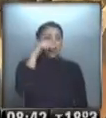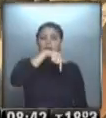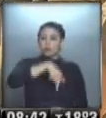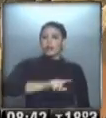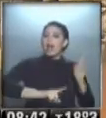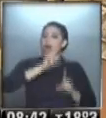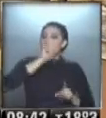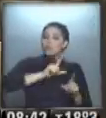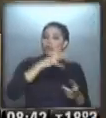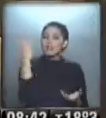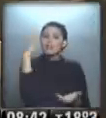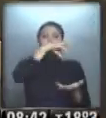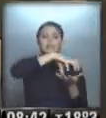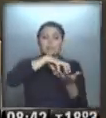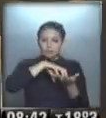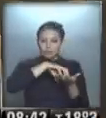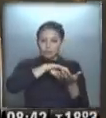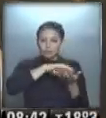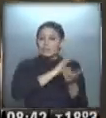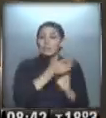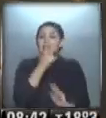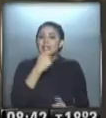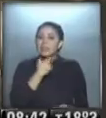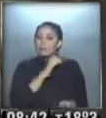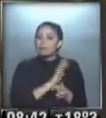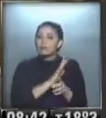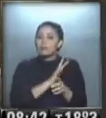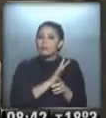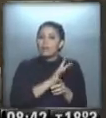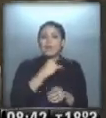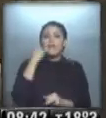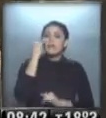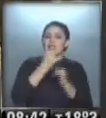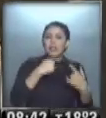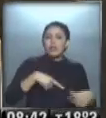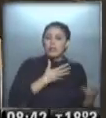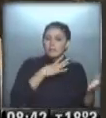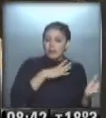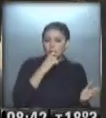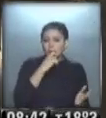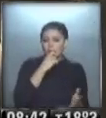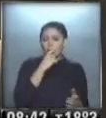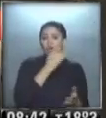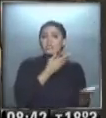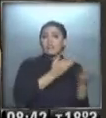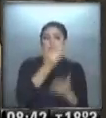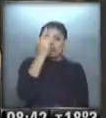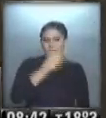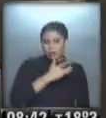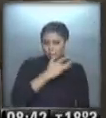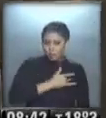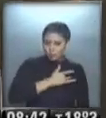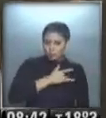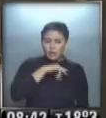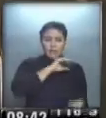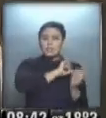desplazamientos de algunas jefaturas y para tapar el vaciamiento de los servicios, por ejemplo, de cardiovascular, donde se